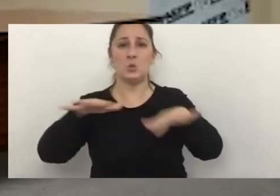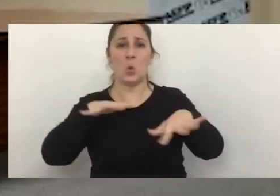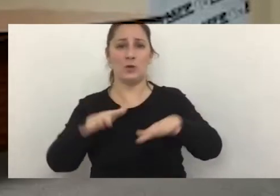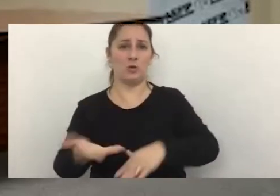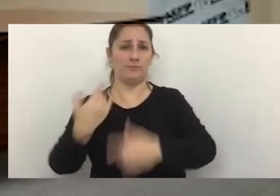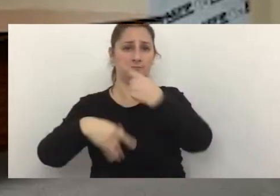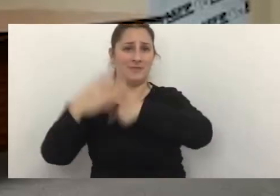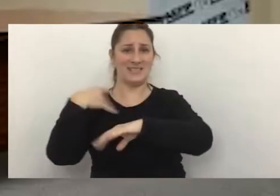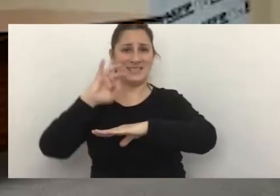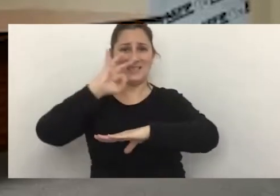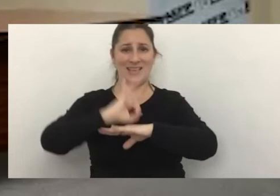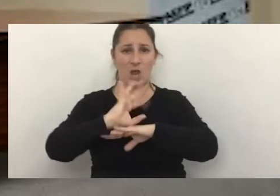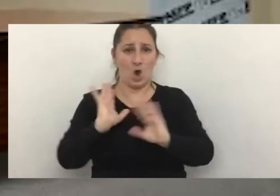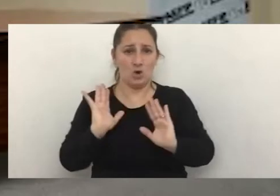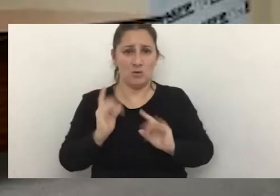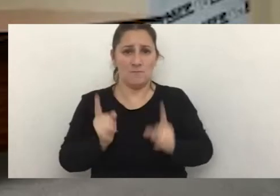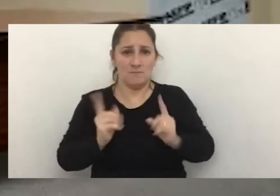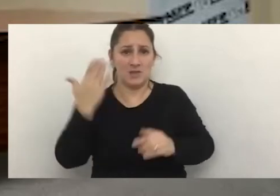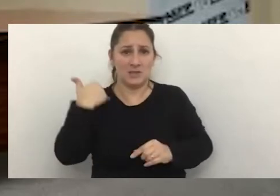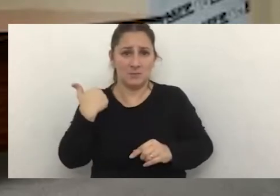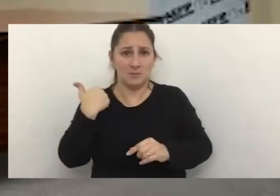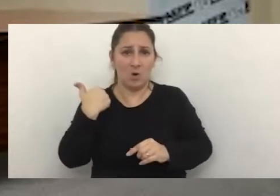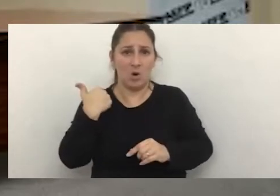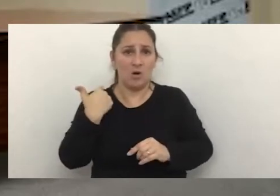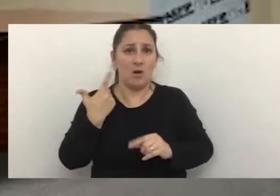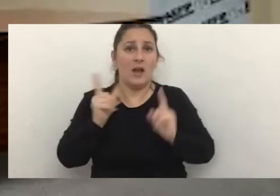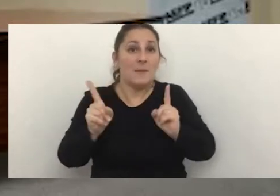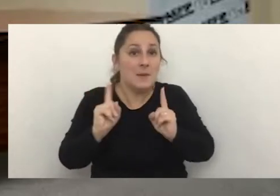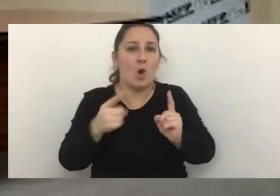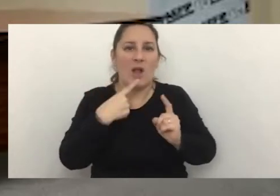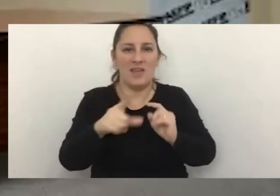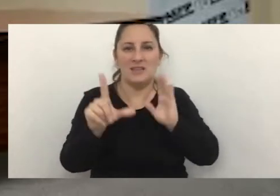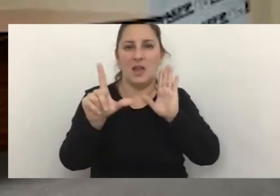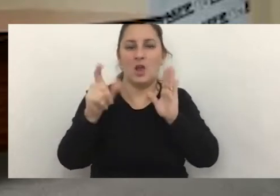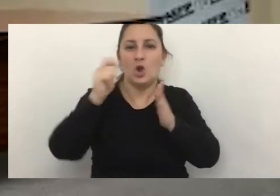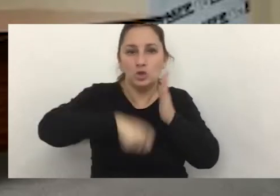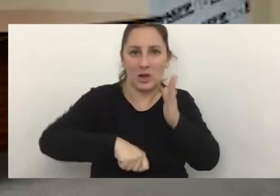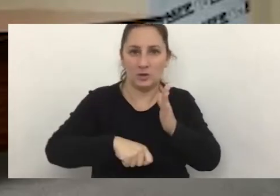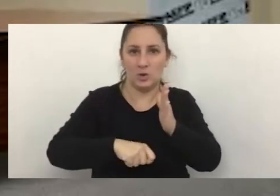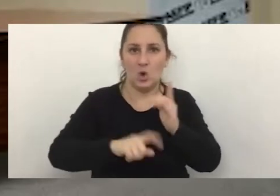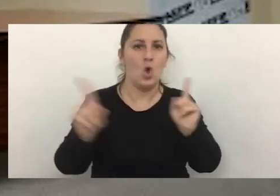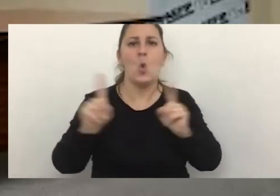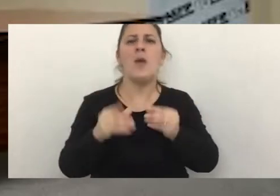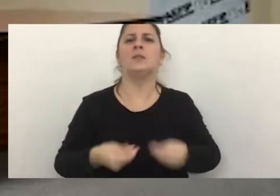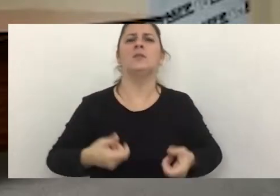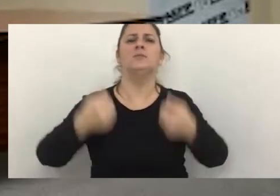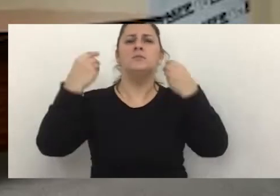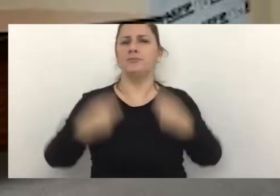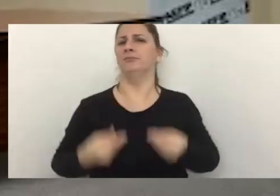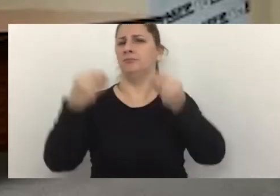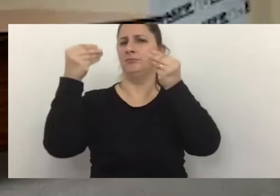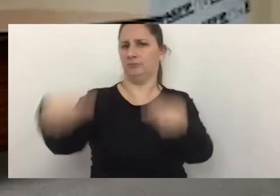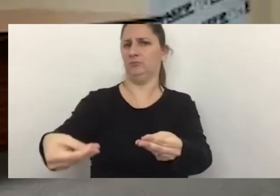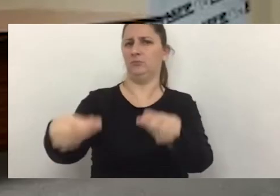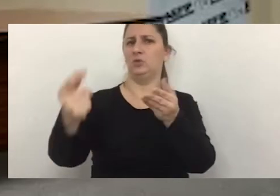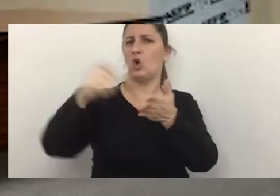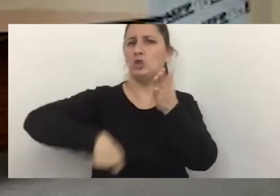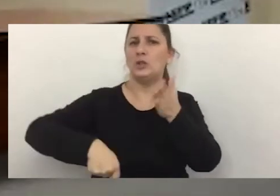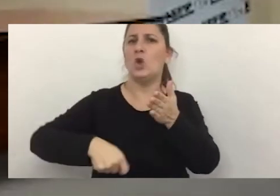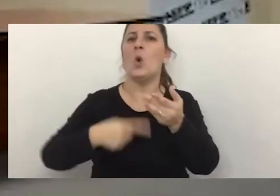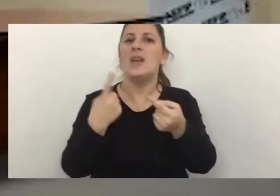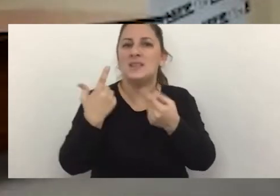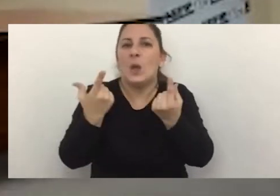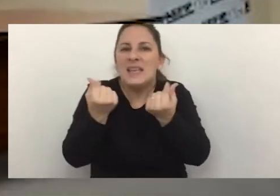¿Y cuál es el estado anterior? La vigencia del contrato. No es la imposición de un contrato, es la vigencia del contrato. Eso es